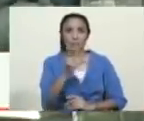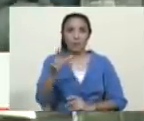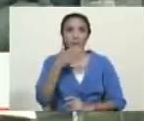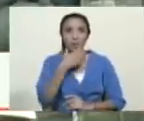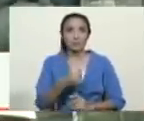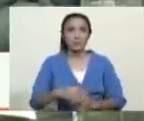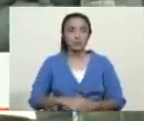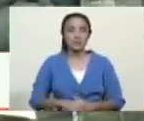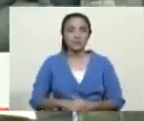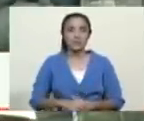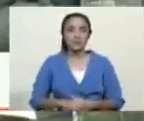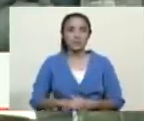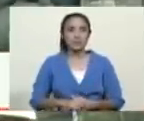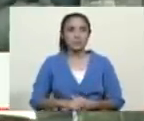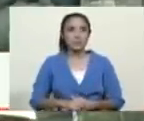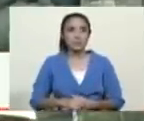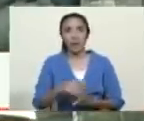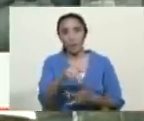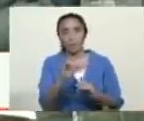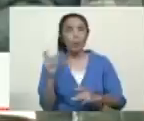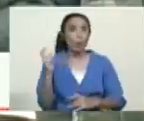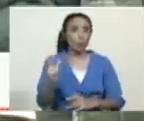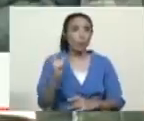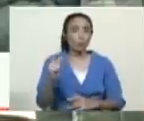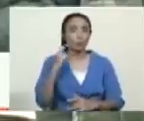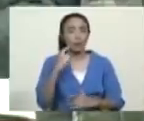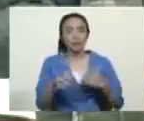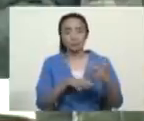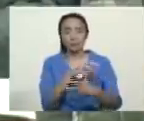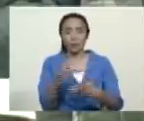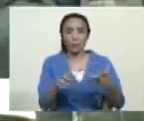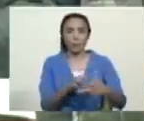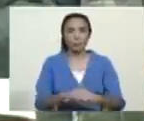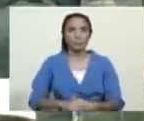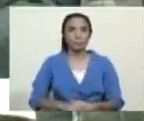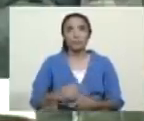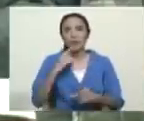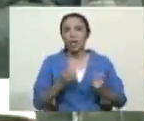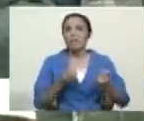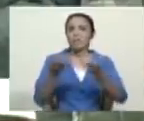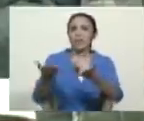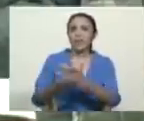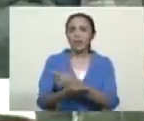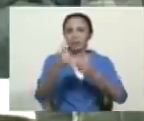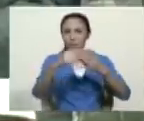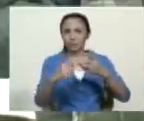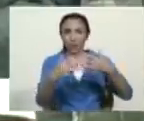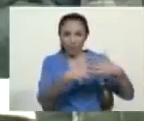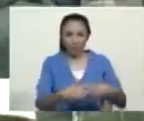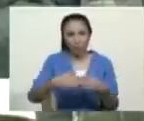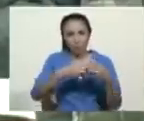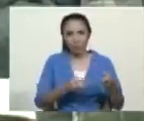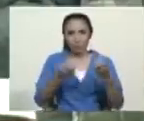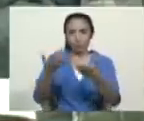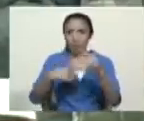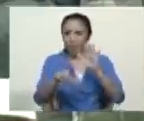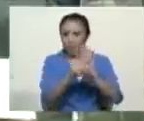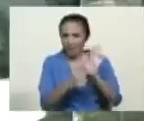23 de febrero en Cúcuta. Allí llegó una entrega de los Estados Unidos